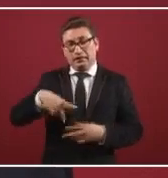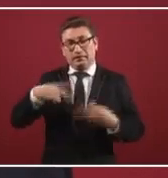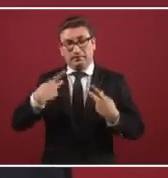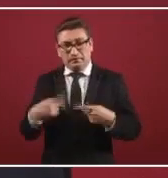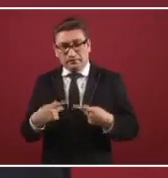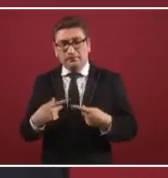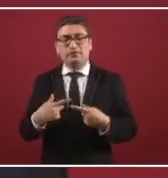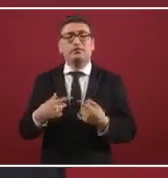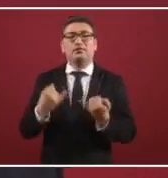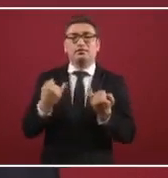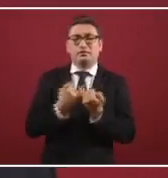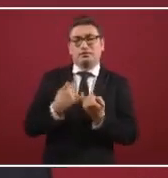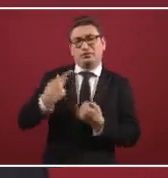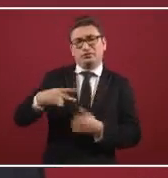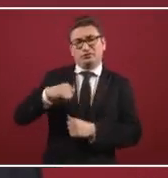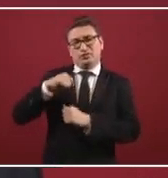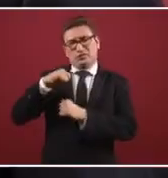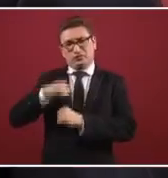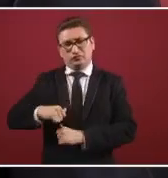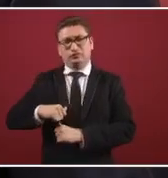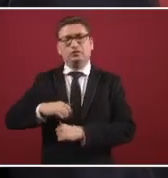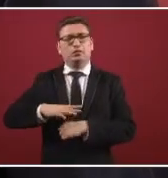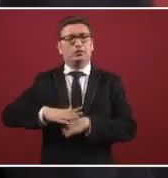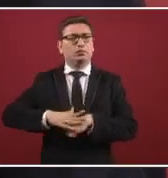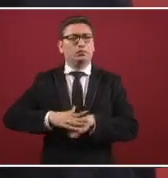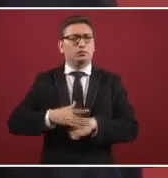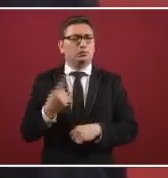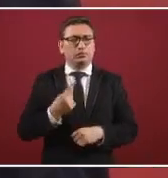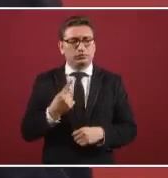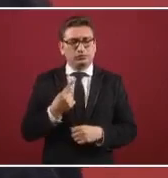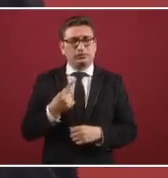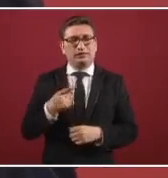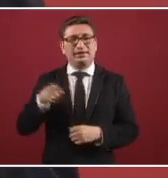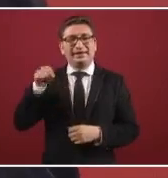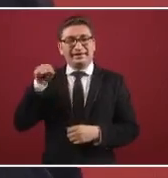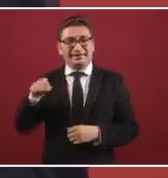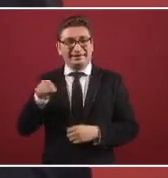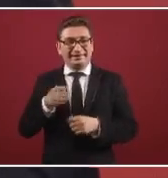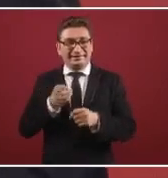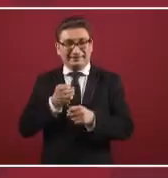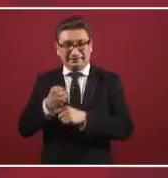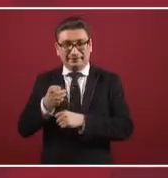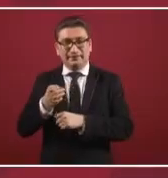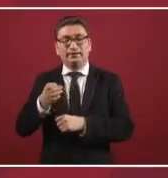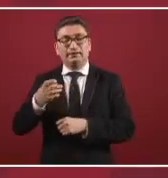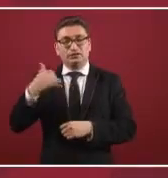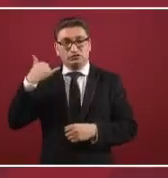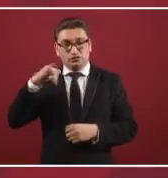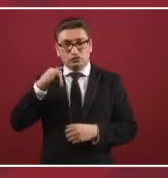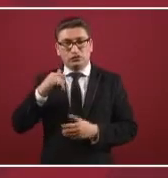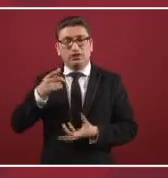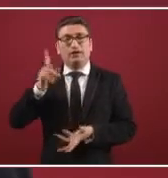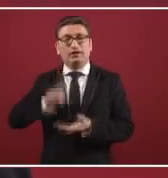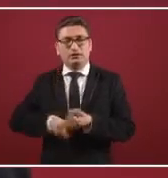autoridades, porque es de los estados más